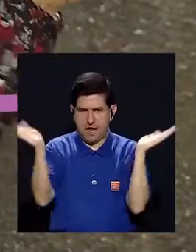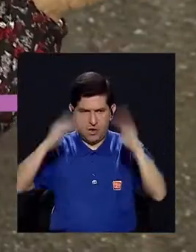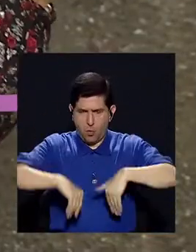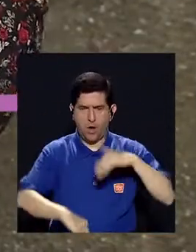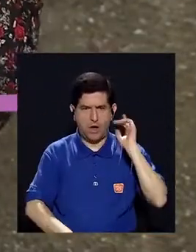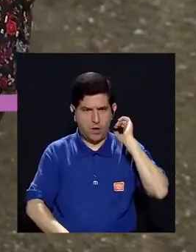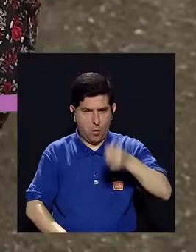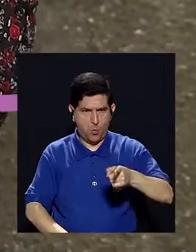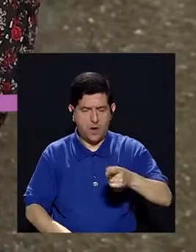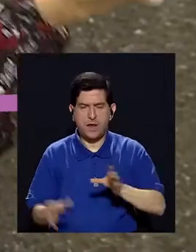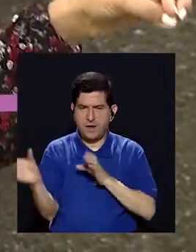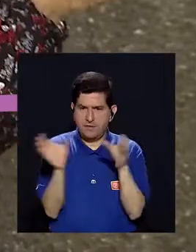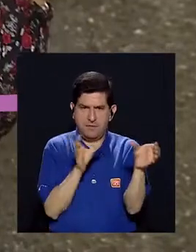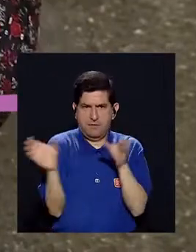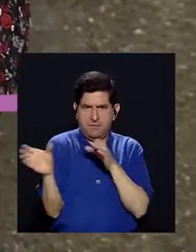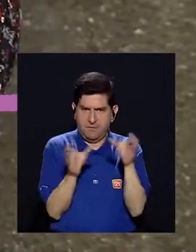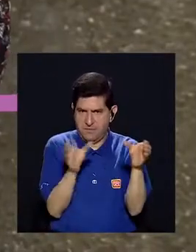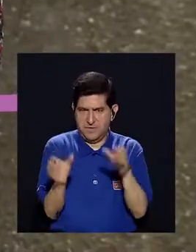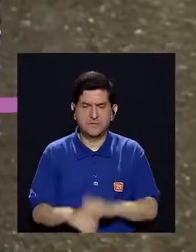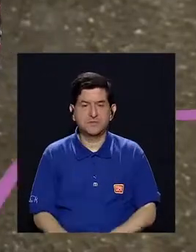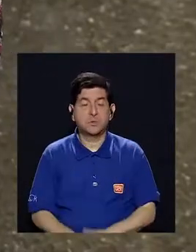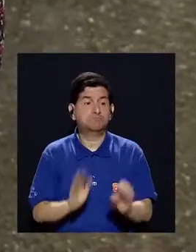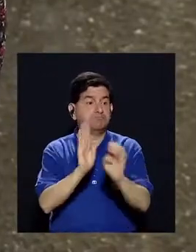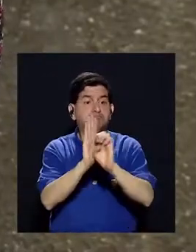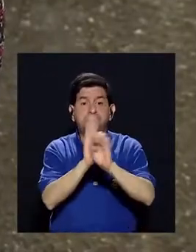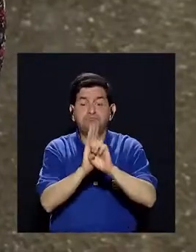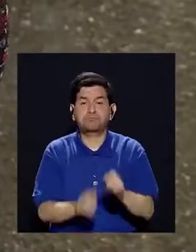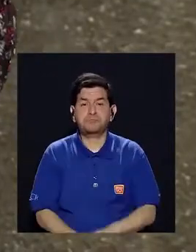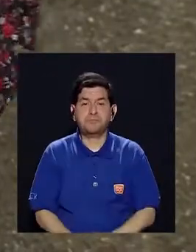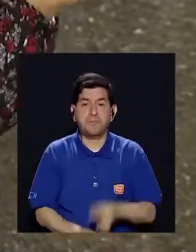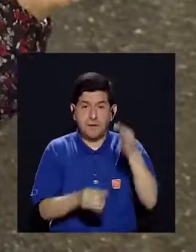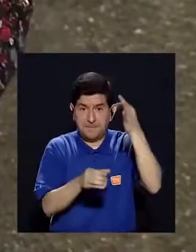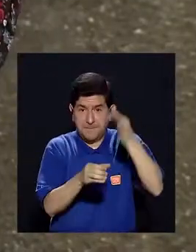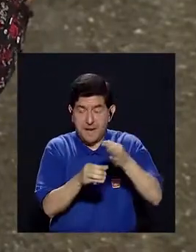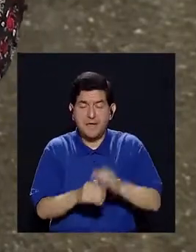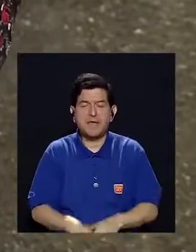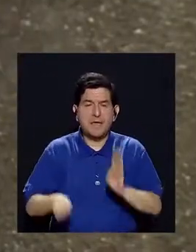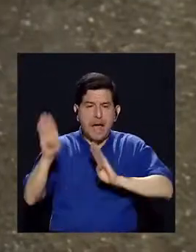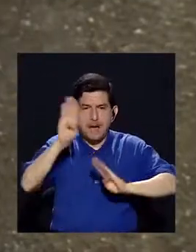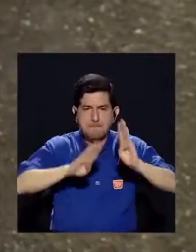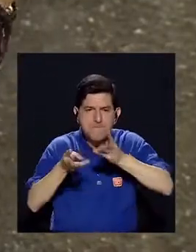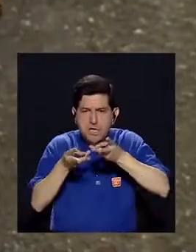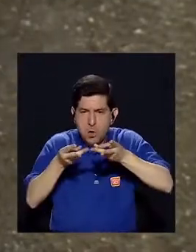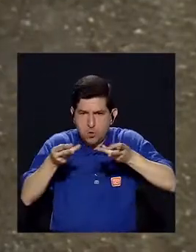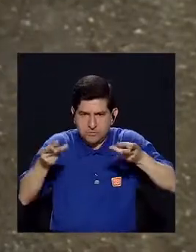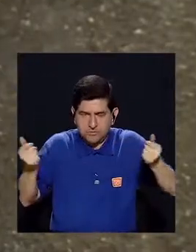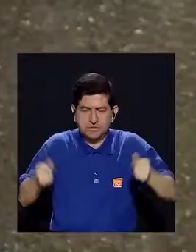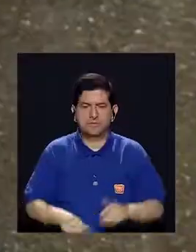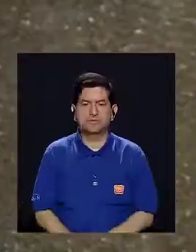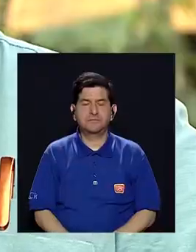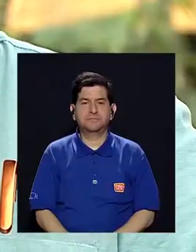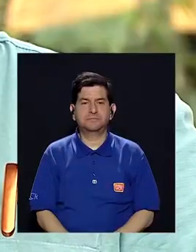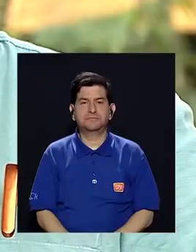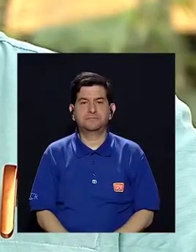que imponga a los comercios, por ejemplo, a dar pajillas biodegradables.